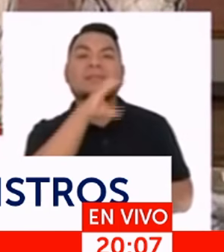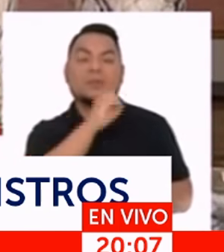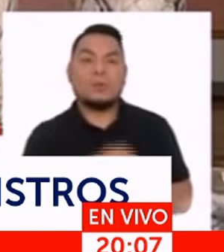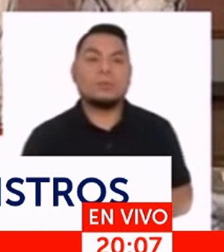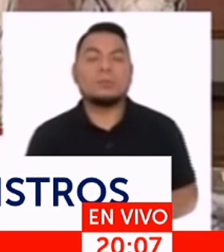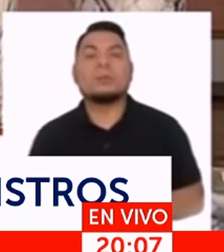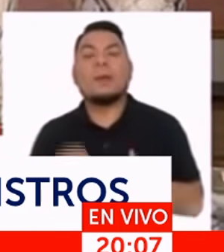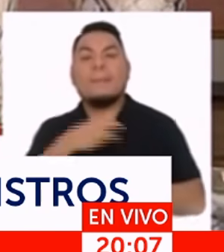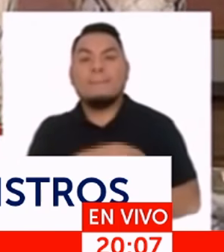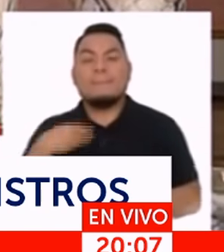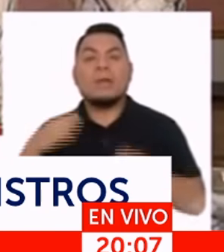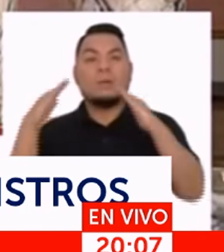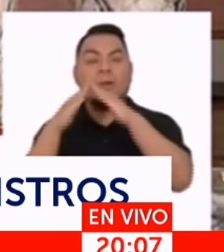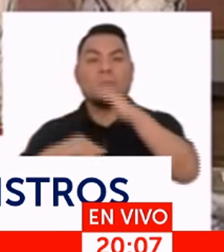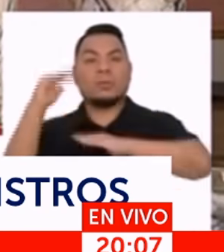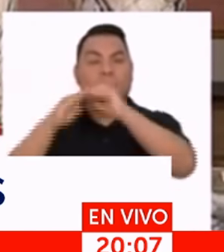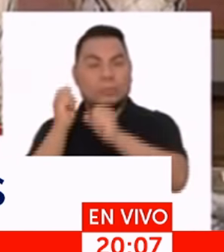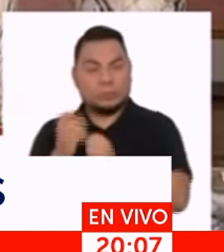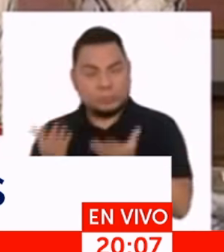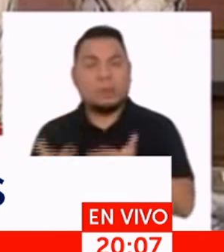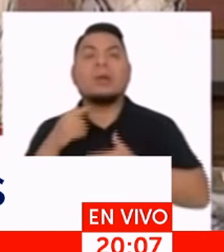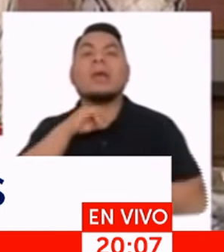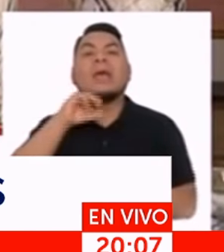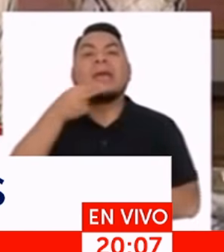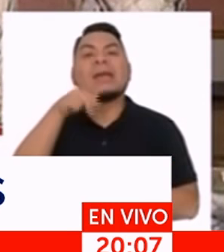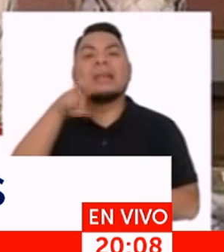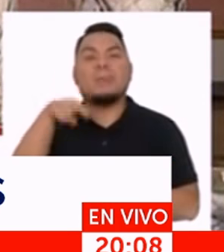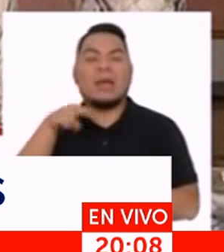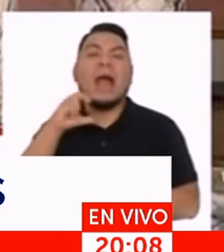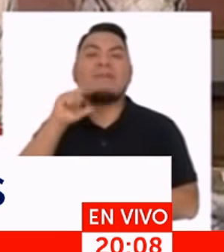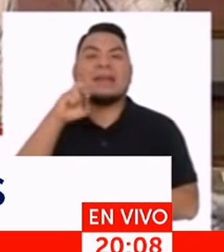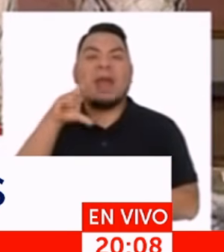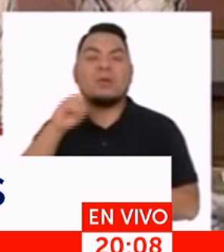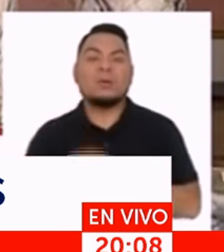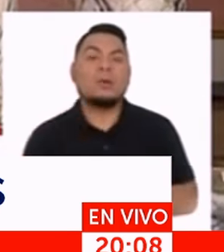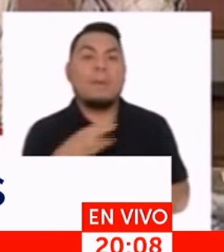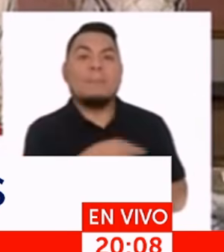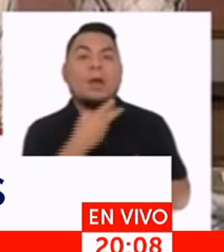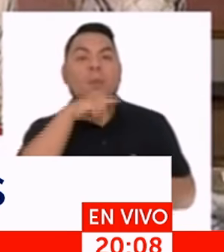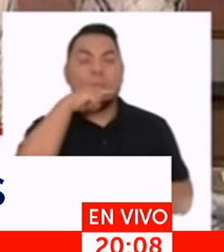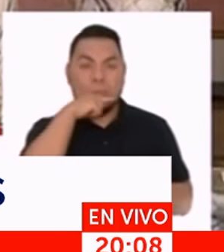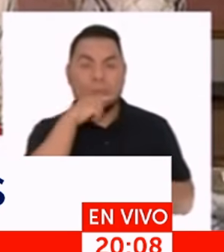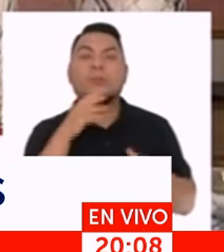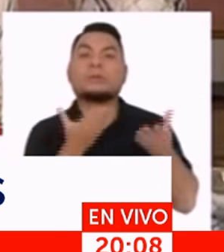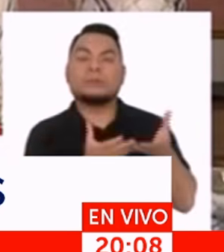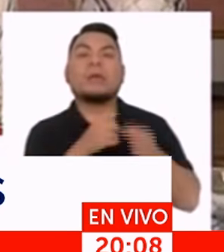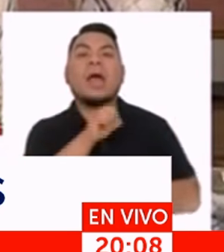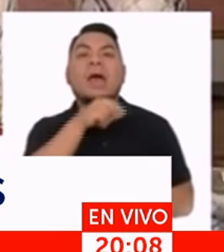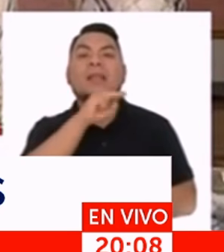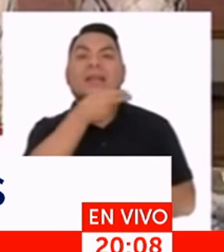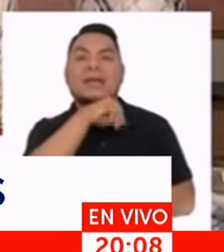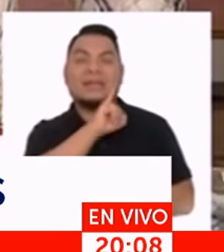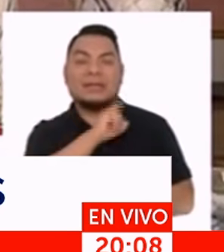Villegas. Ministerio de Vivienda, Construcción y Saneamiento, Heiner Alvarado López. Ministerio de la Mujer y Poblaciones Vulnerables,